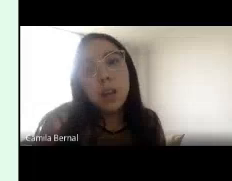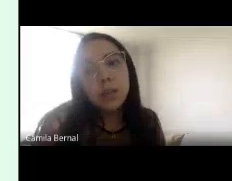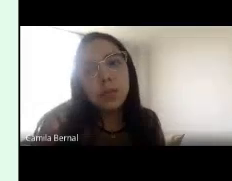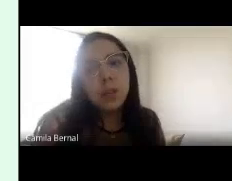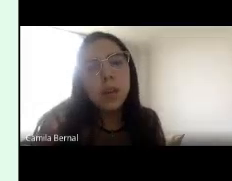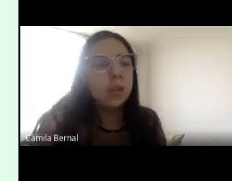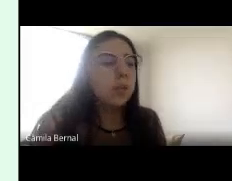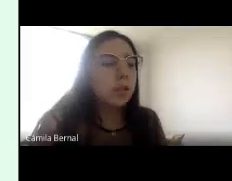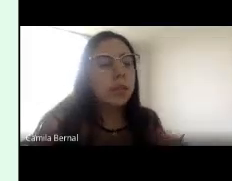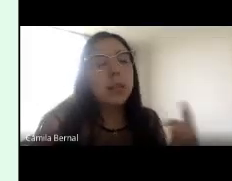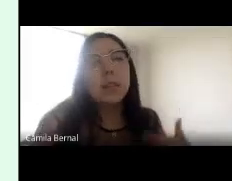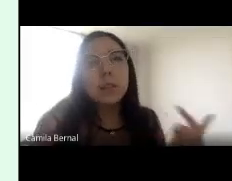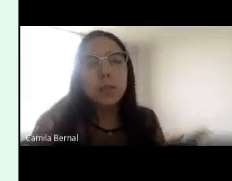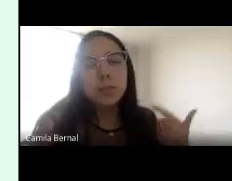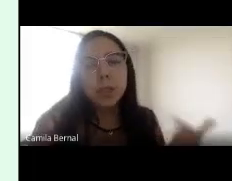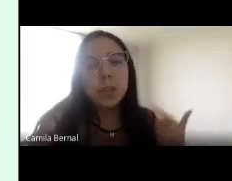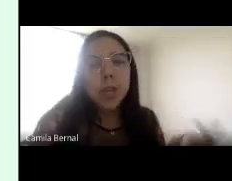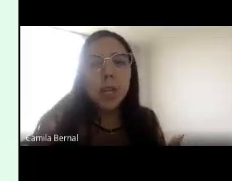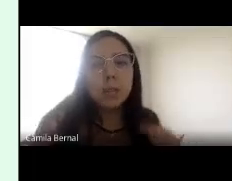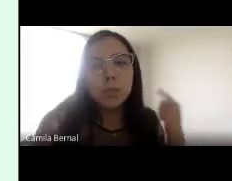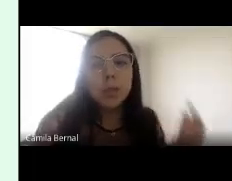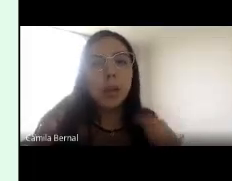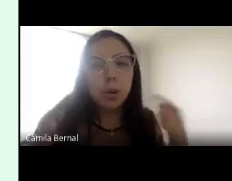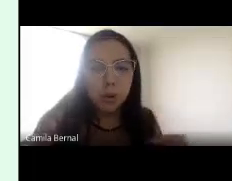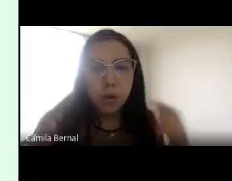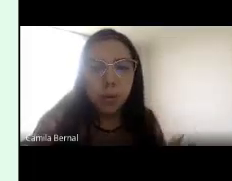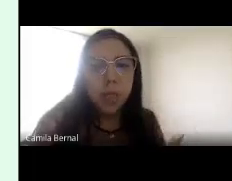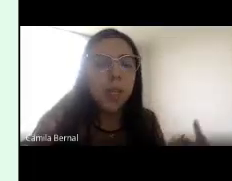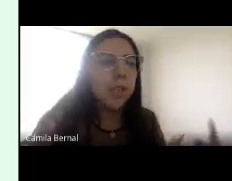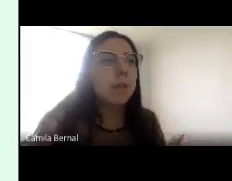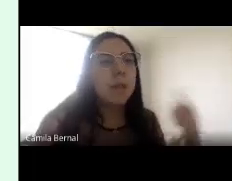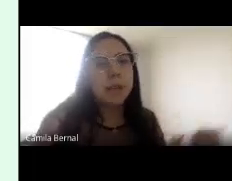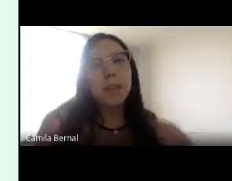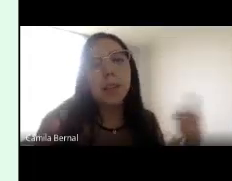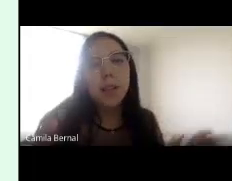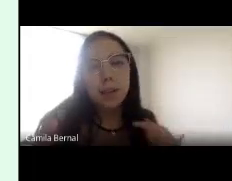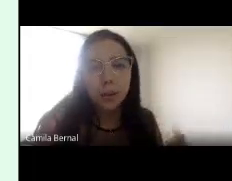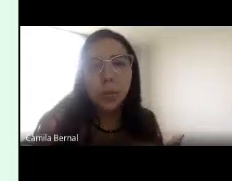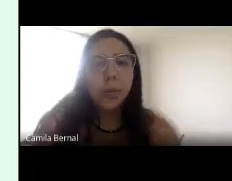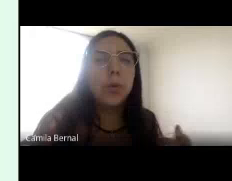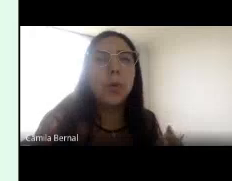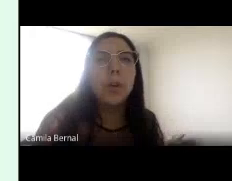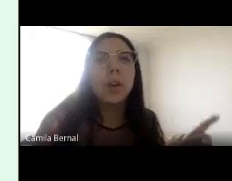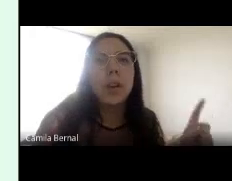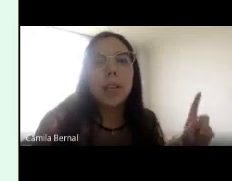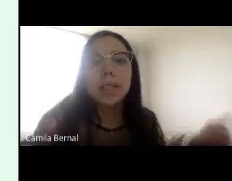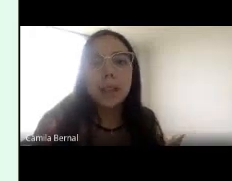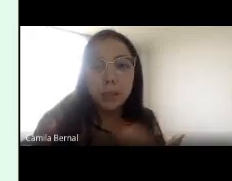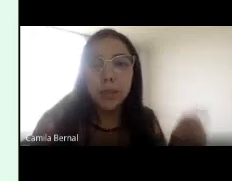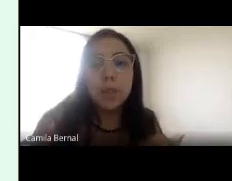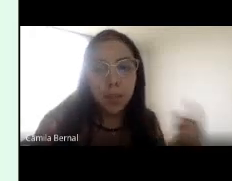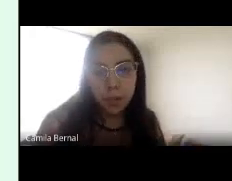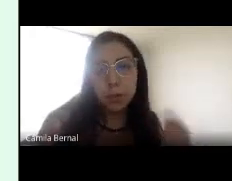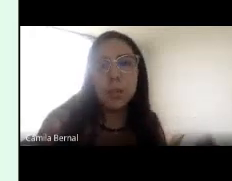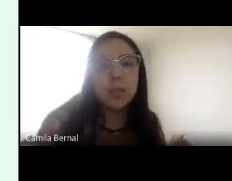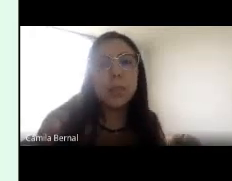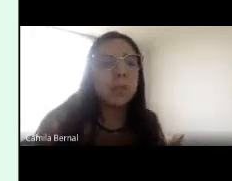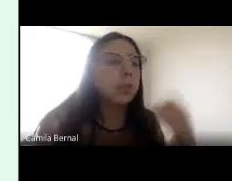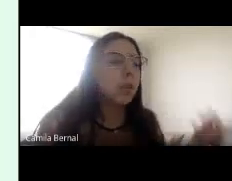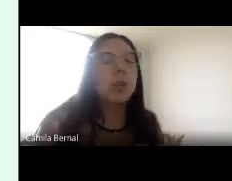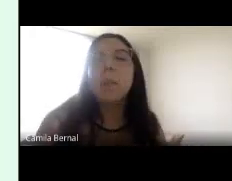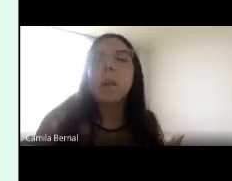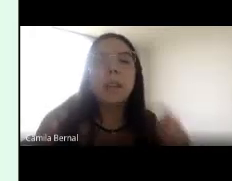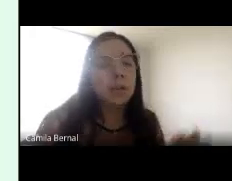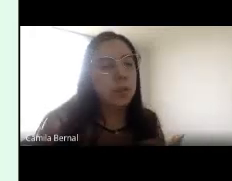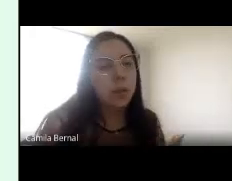los caños. Entonces, los microorganismos se comen y también generan como ciertos desechos de sí